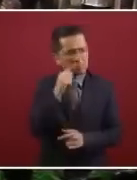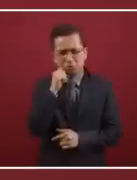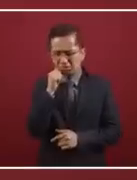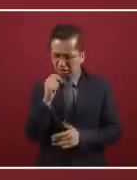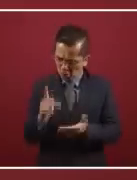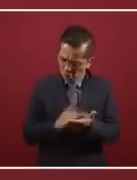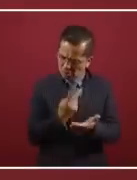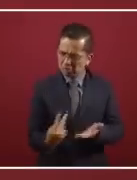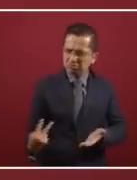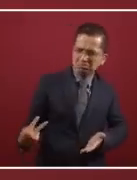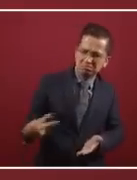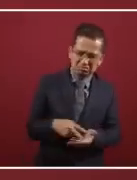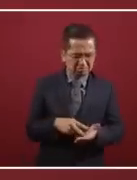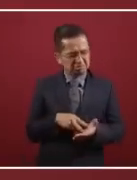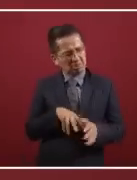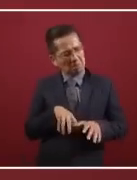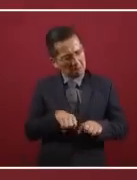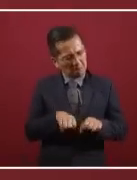adelante, a llegar a la meta.